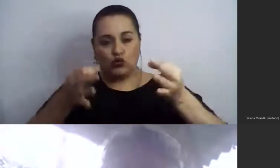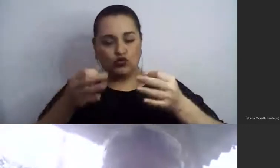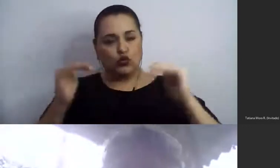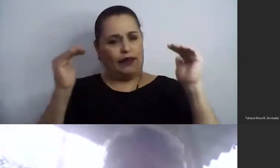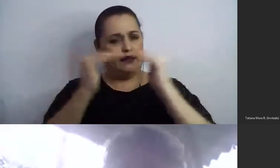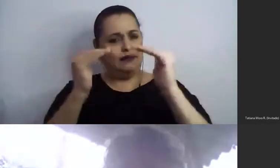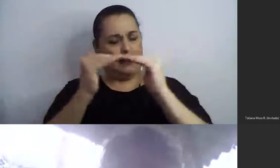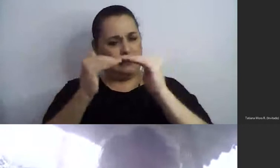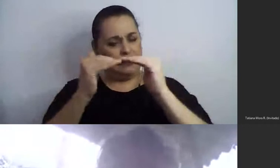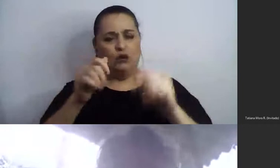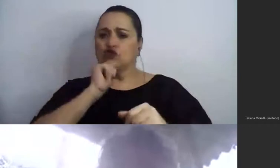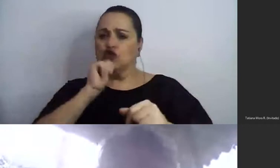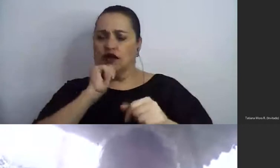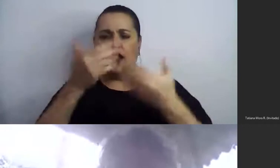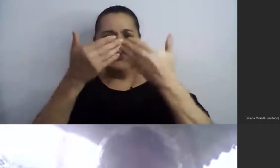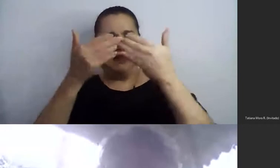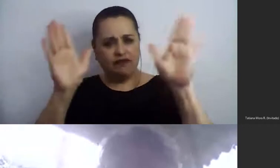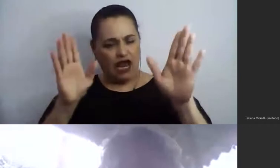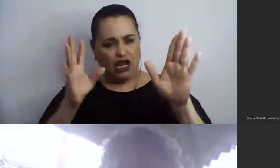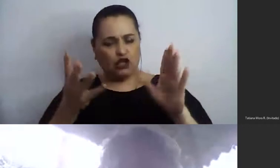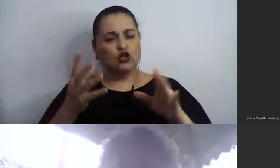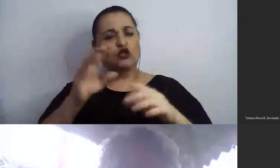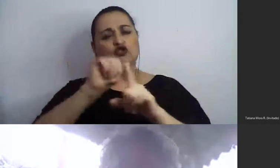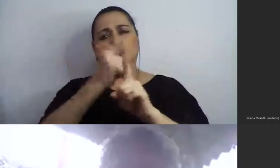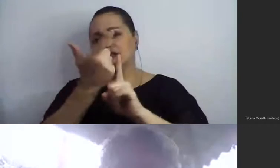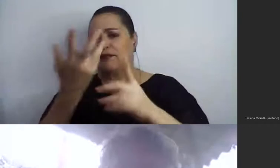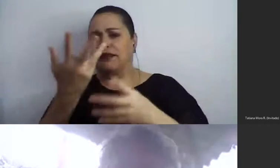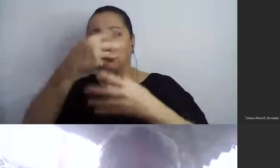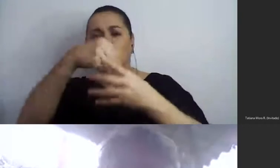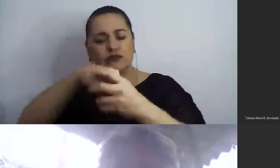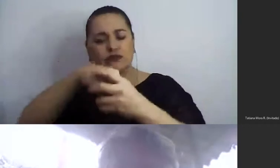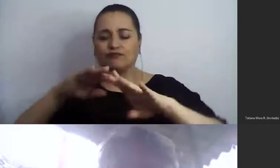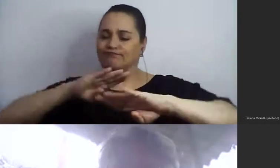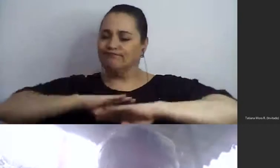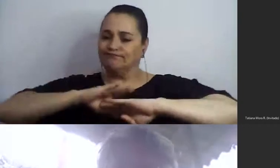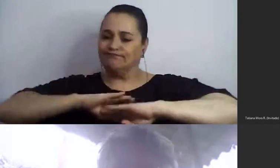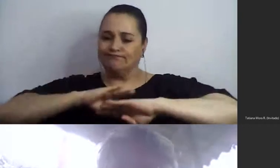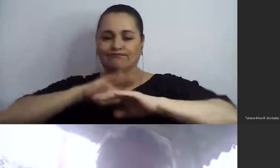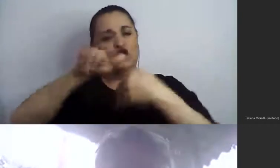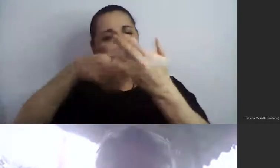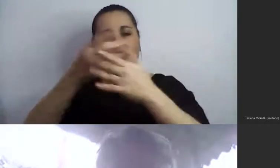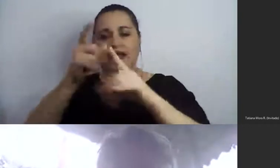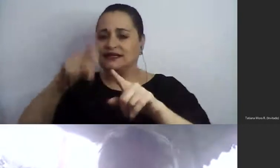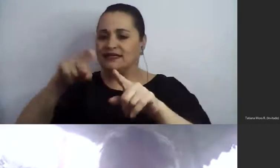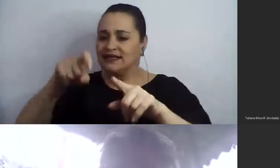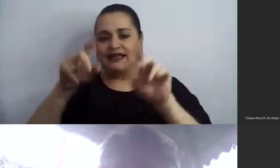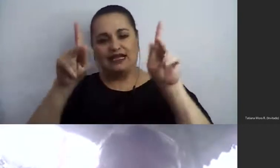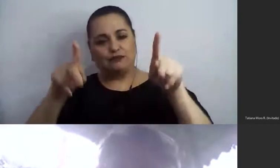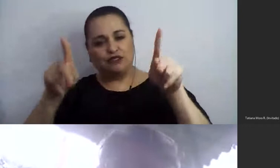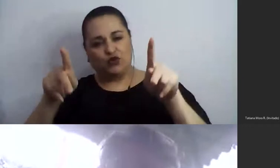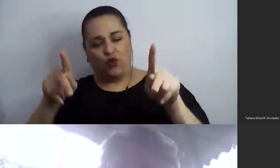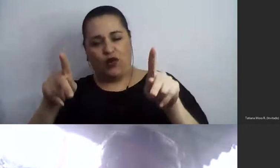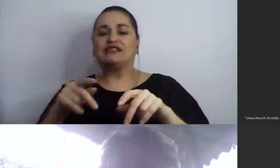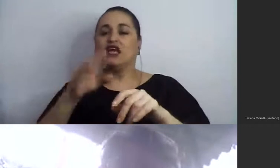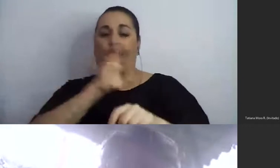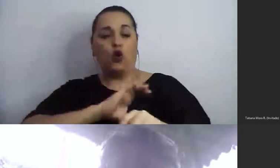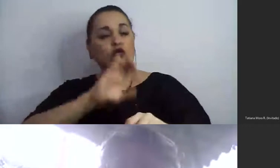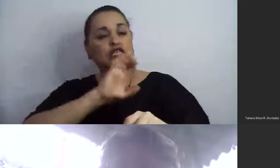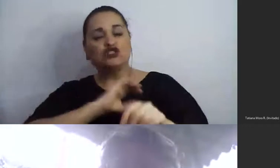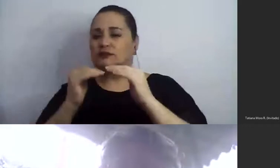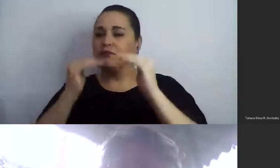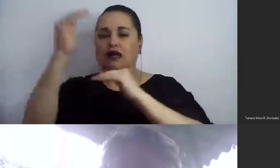abierto y socialmente inclusivo en el que se satisfagan las necesidades de todas las personas en particular aquellas en condiciones de